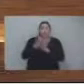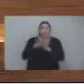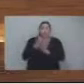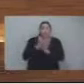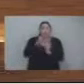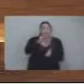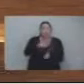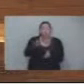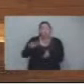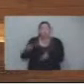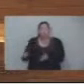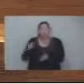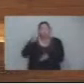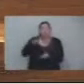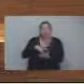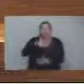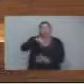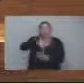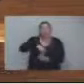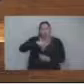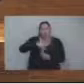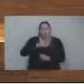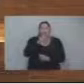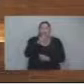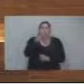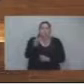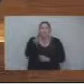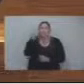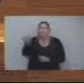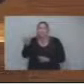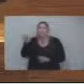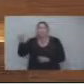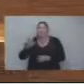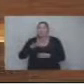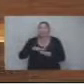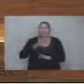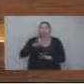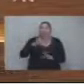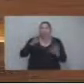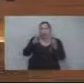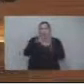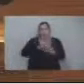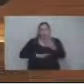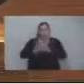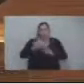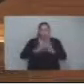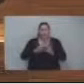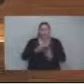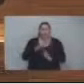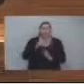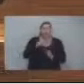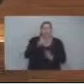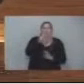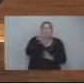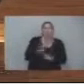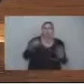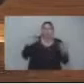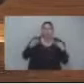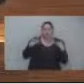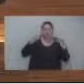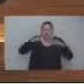claridad acerca del contenido de esos términos, para que no haya equívocos. ¿Qué significa inviolabilidad? ¿Qué significa inmunidad? ¿Y qué